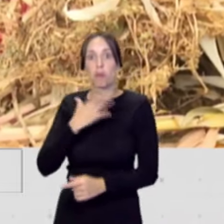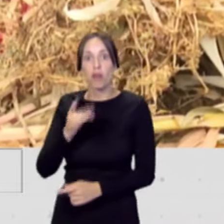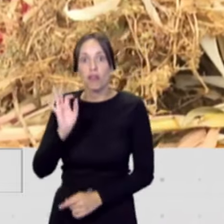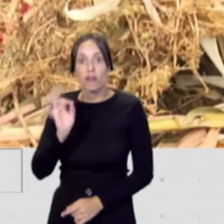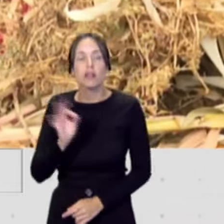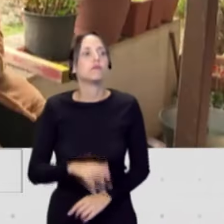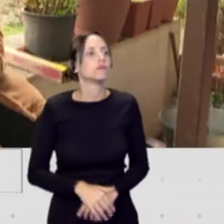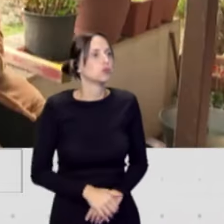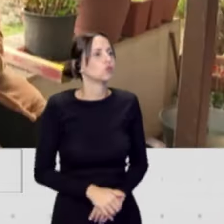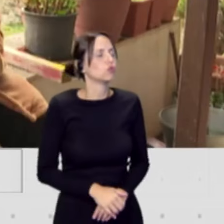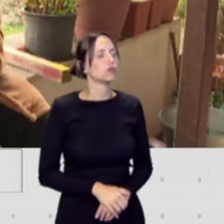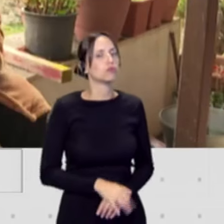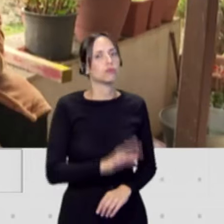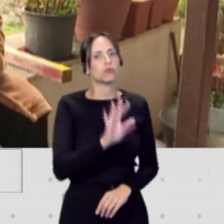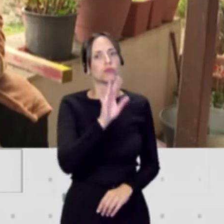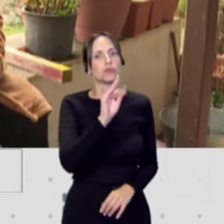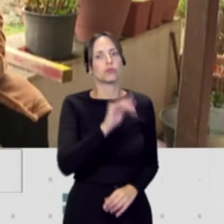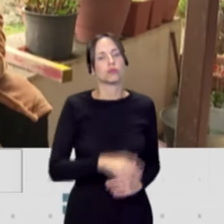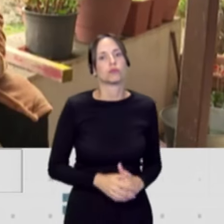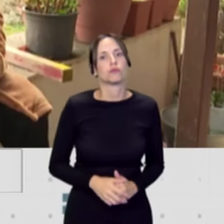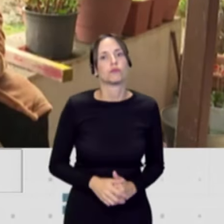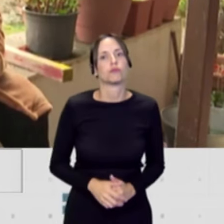Sí, sí, precisamente